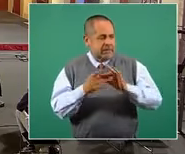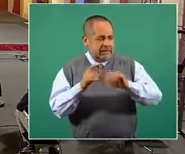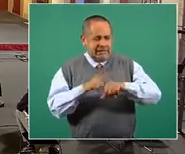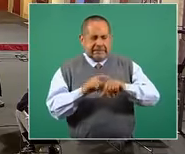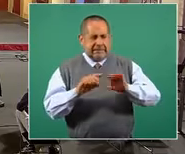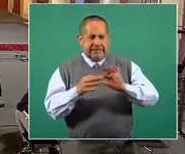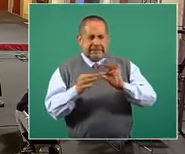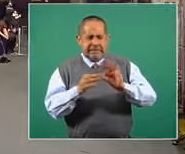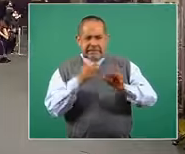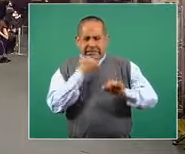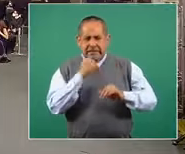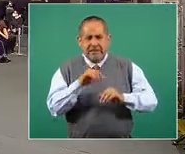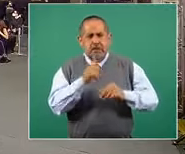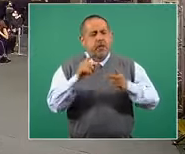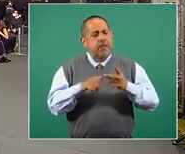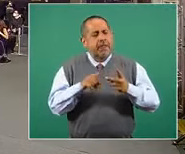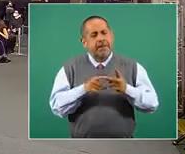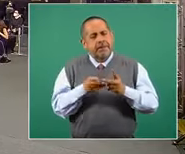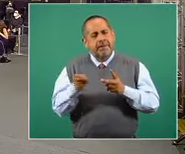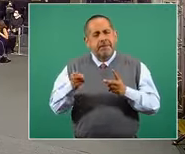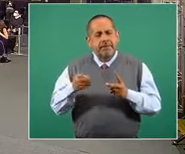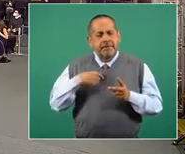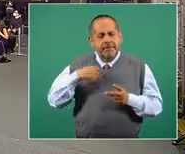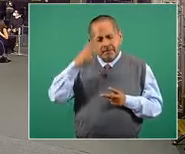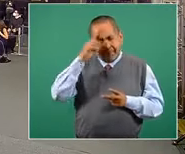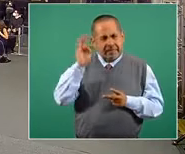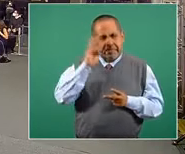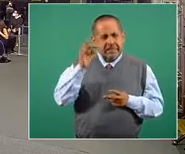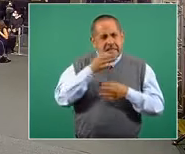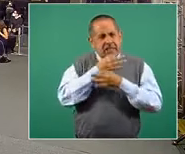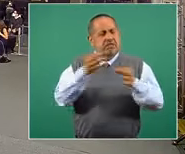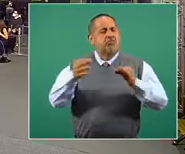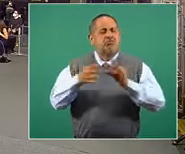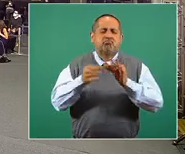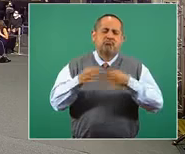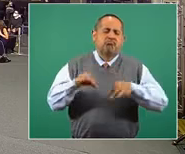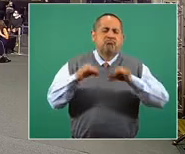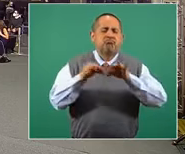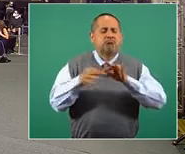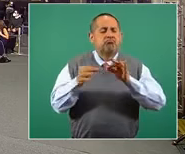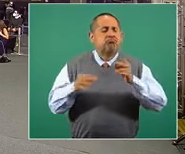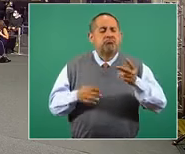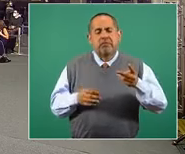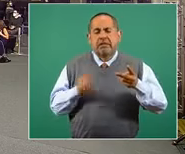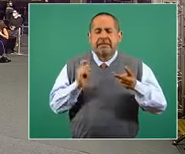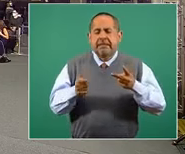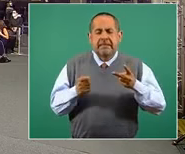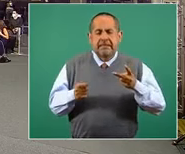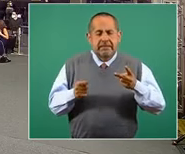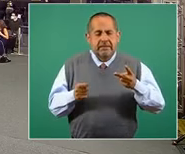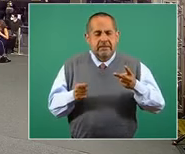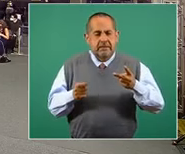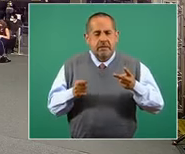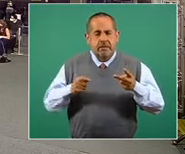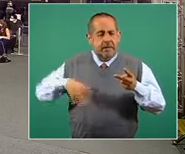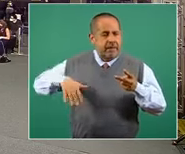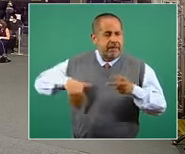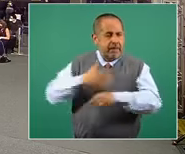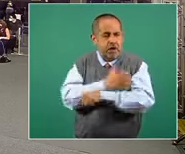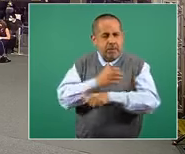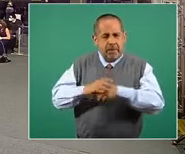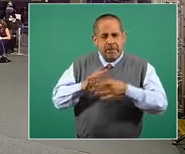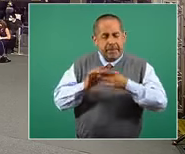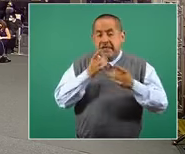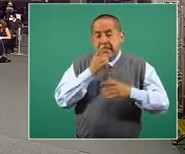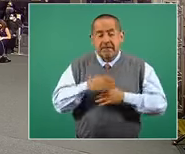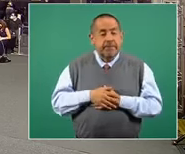En realidad, pero la otra vertiente que creo que puede ser un mensaje muy importante y tiene que ver con lo que ya había comentado un compañero. En